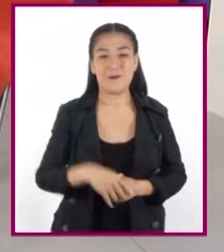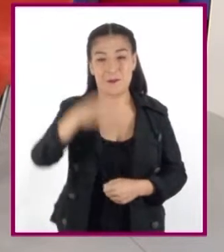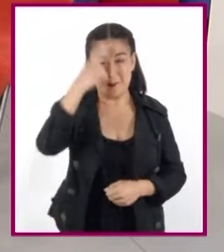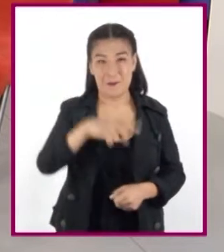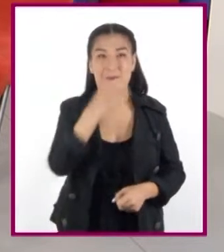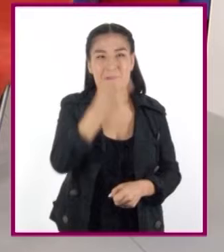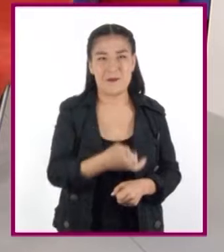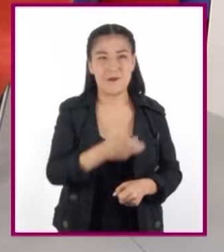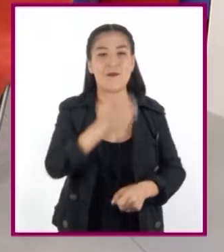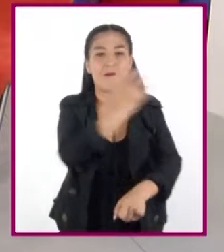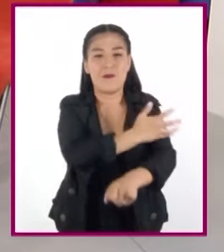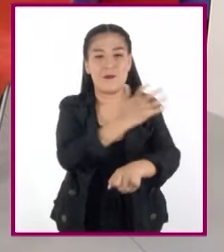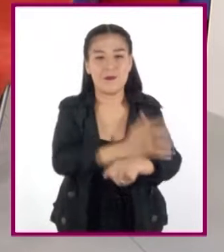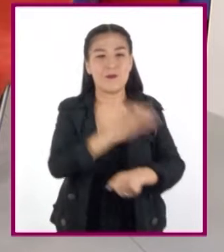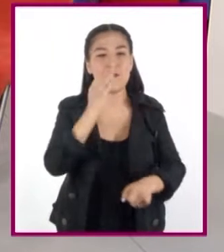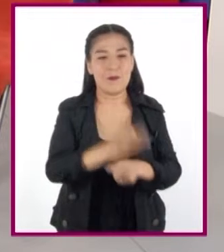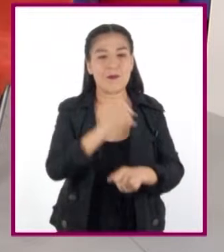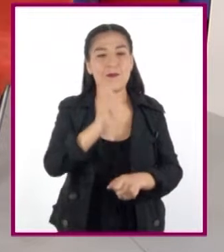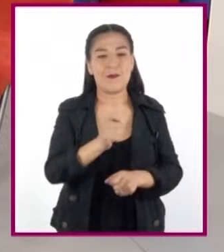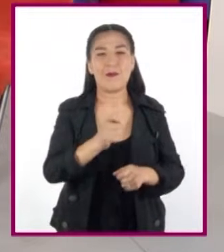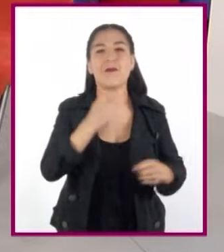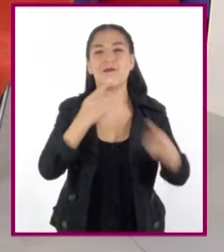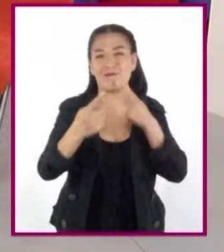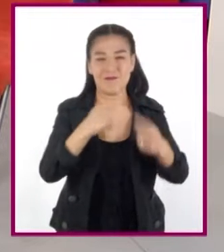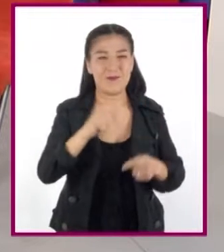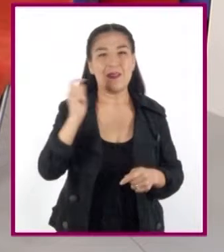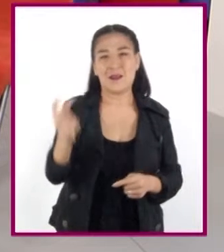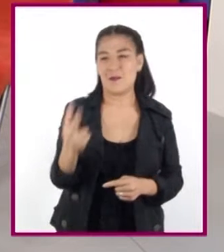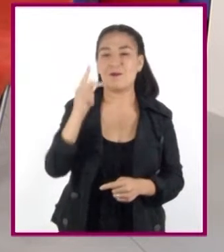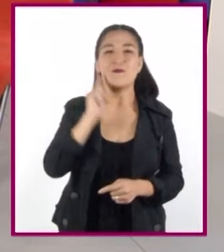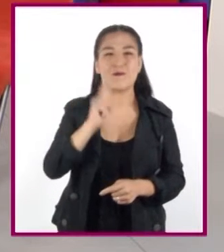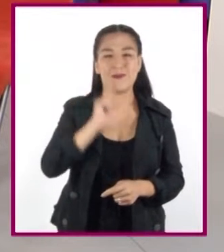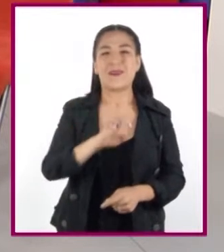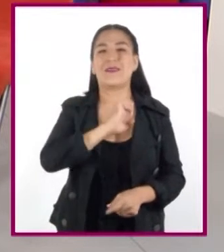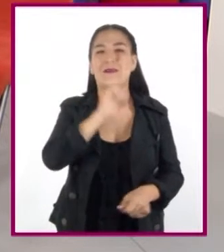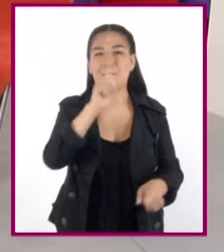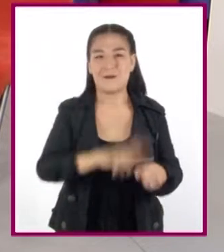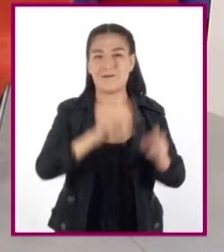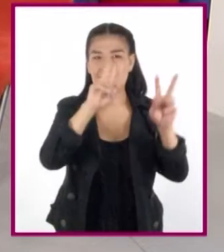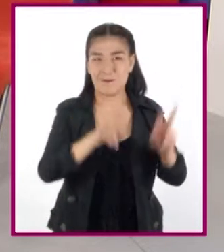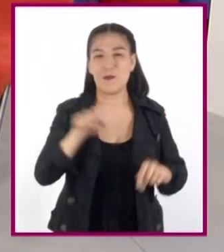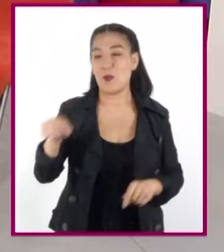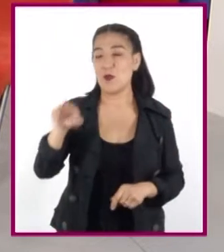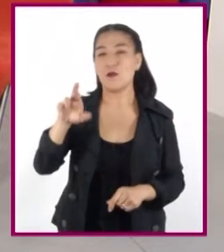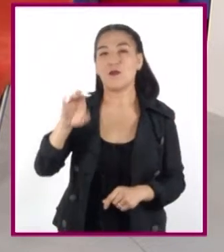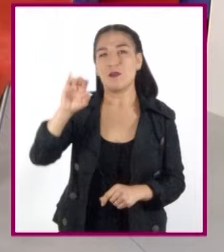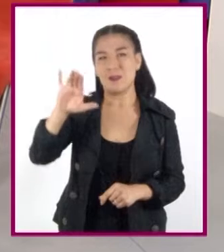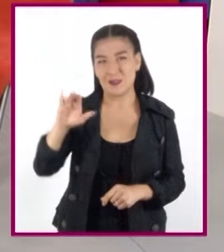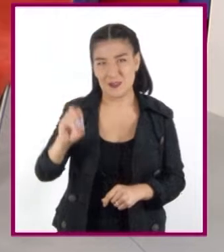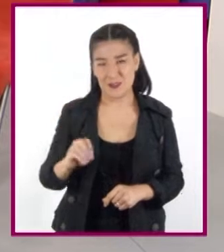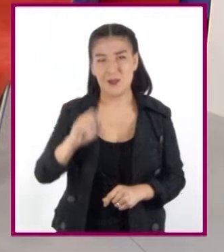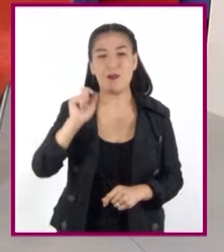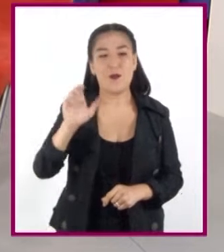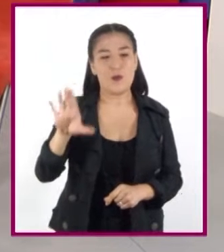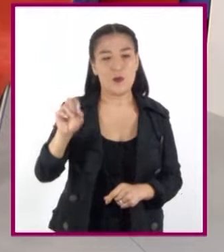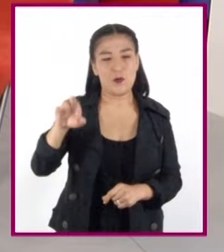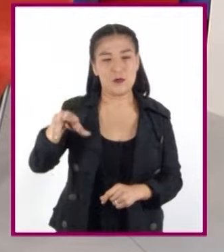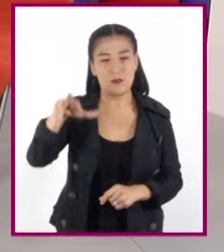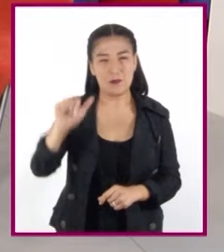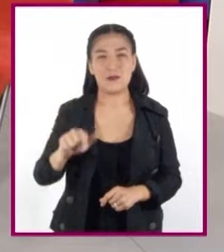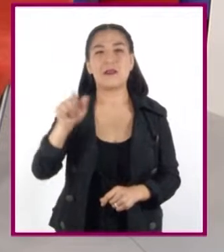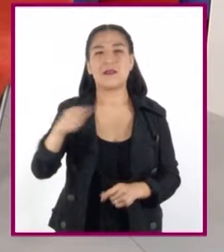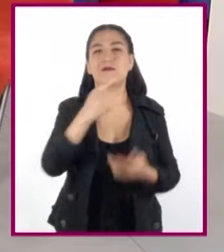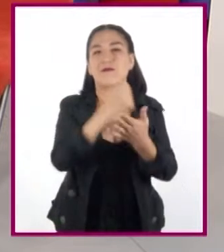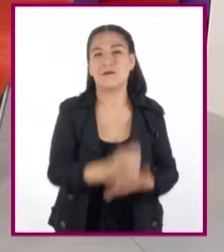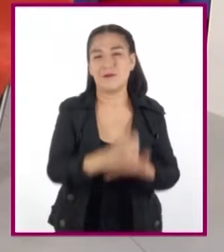ello, nos acompañan en este diálogo 2 especialistas en el tema. Rocío de la Cruz Corona, quien es doctorante en